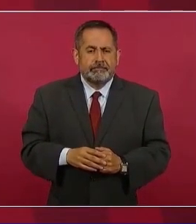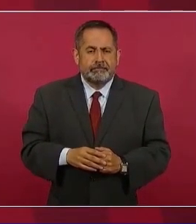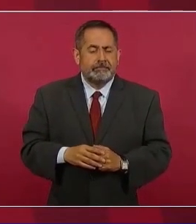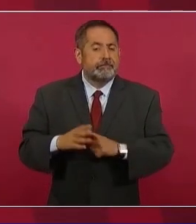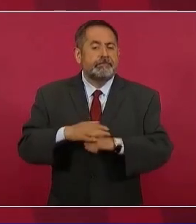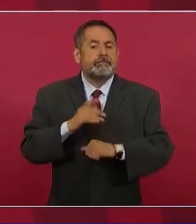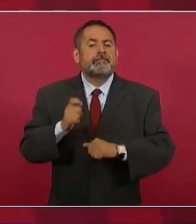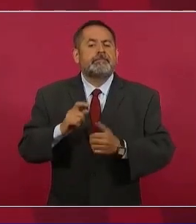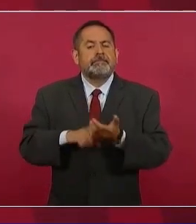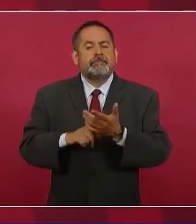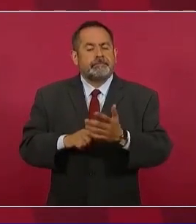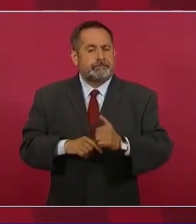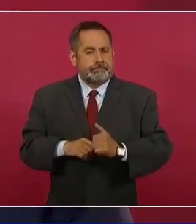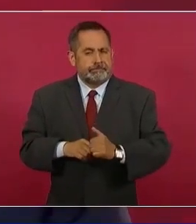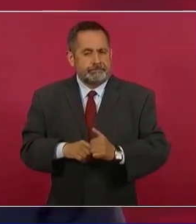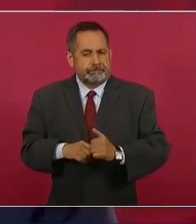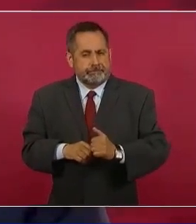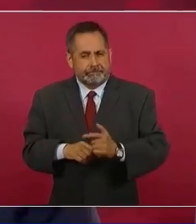Porque